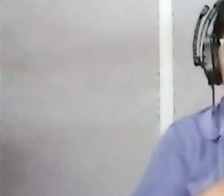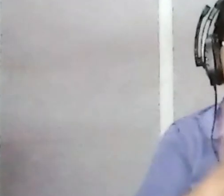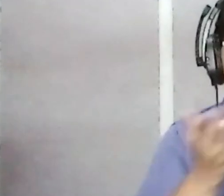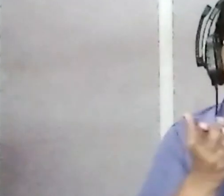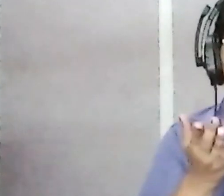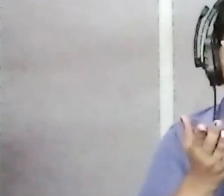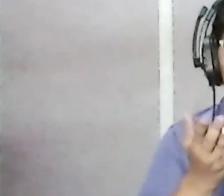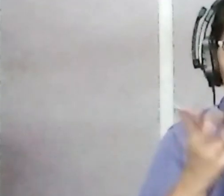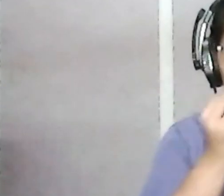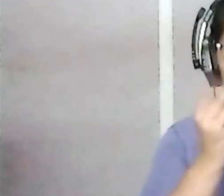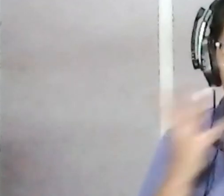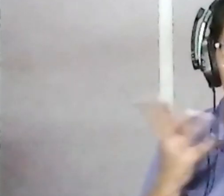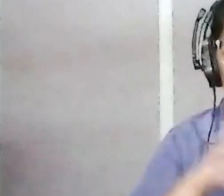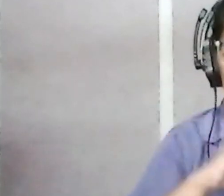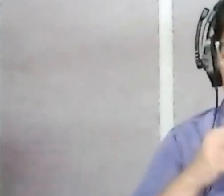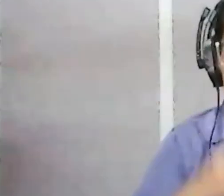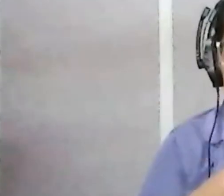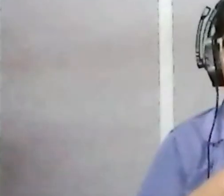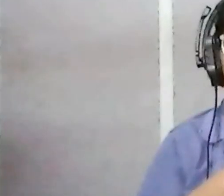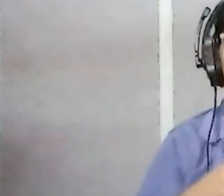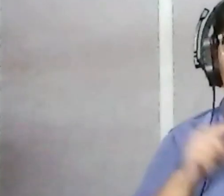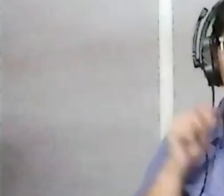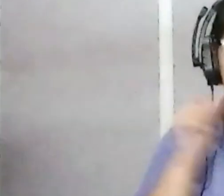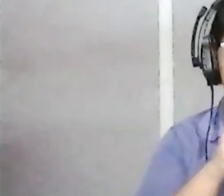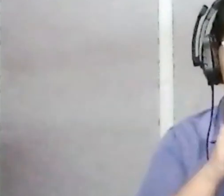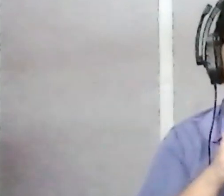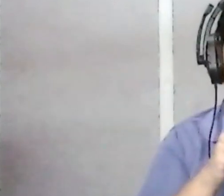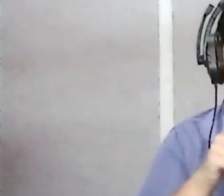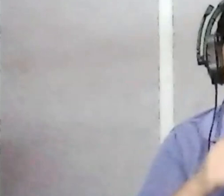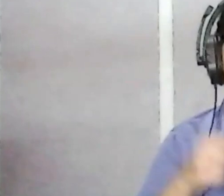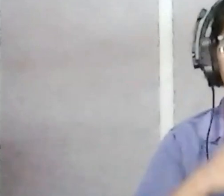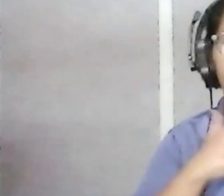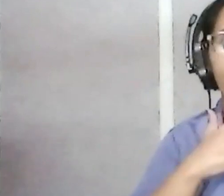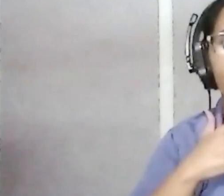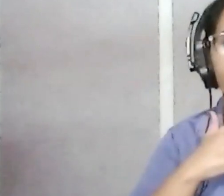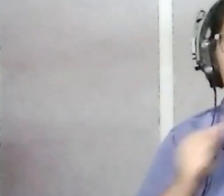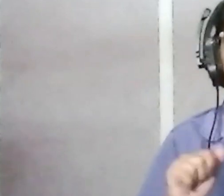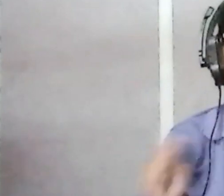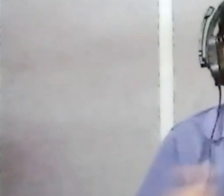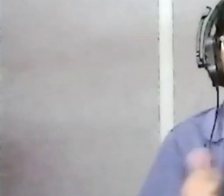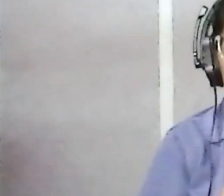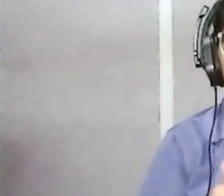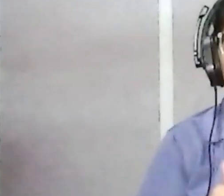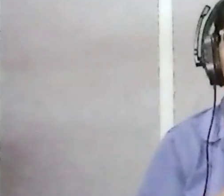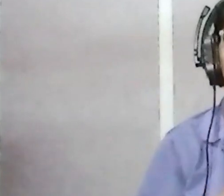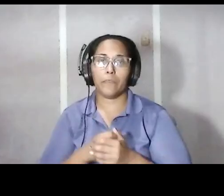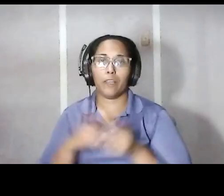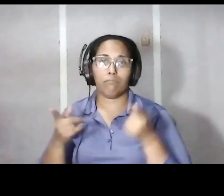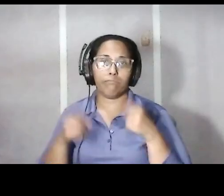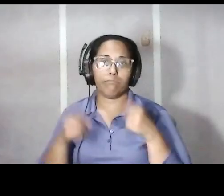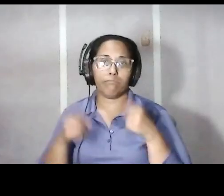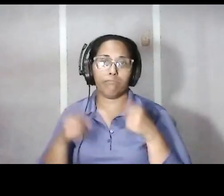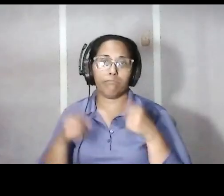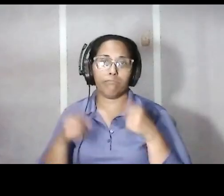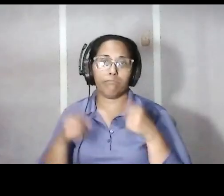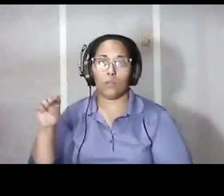son libros que hablan de lo que significa y lo que ha significado los asesinatos seguidos por suicidio, pero lo que